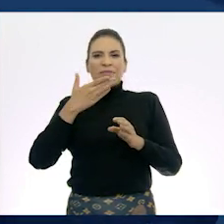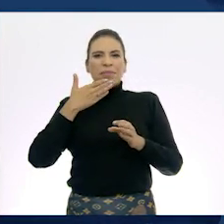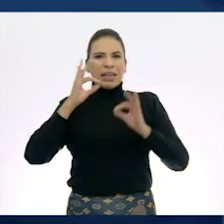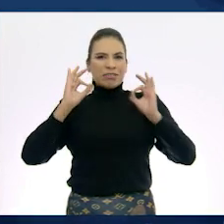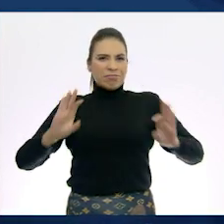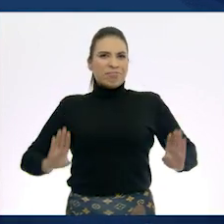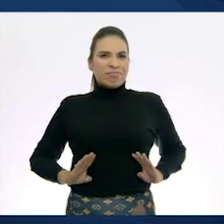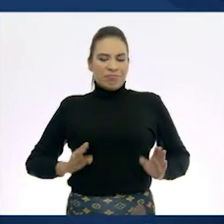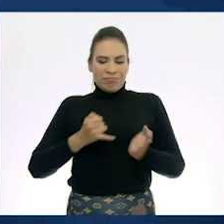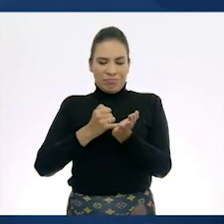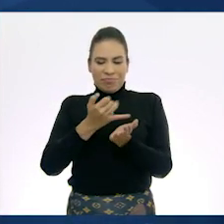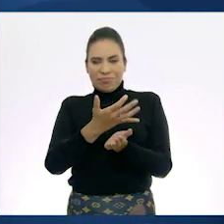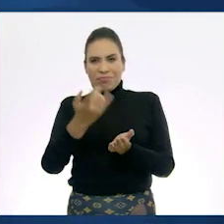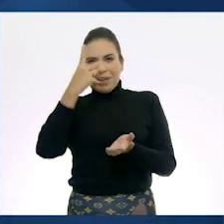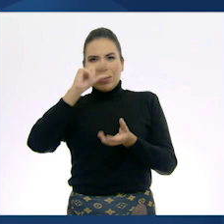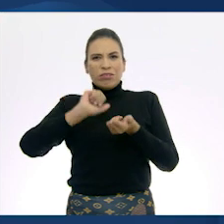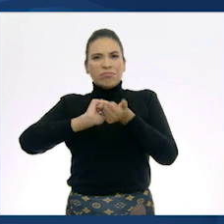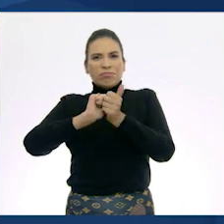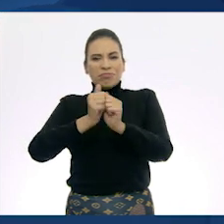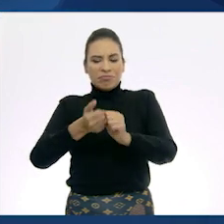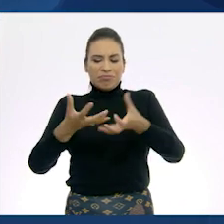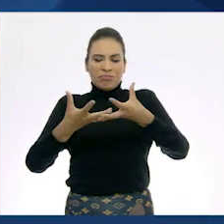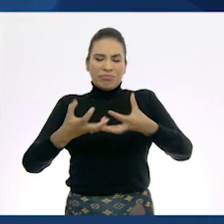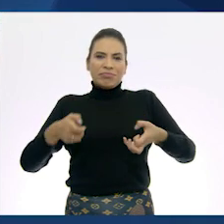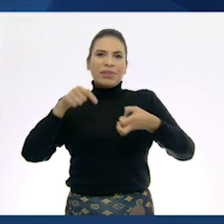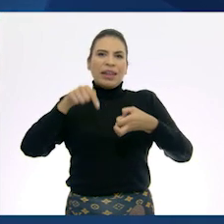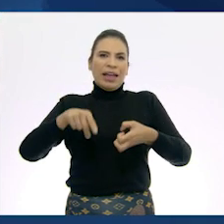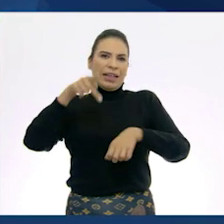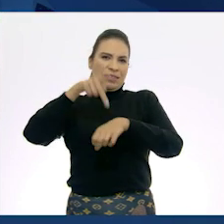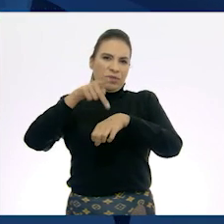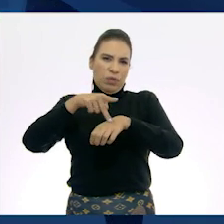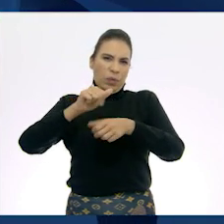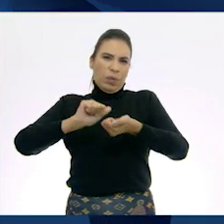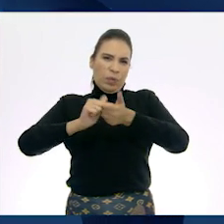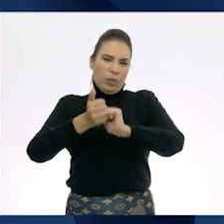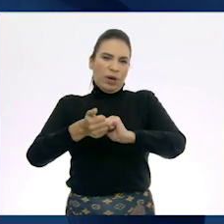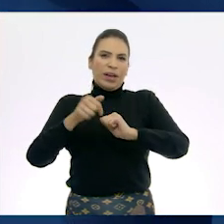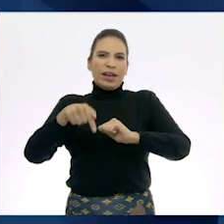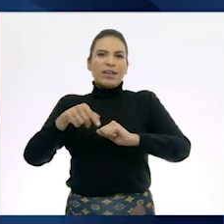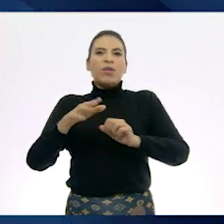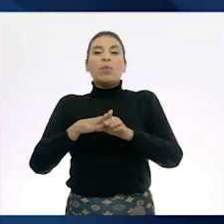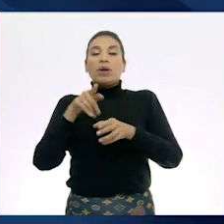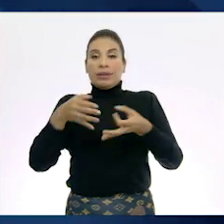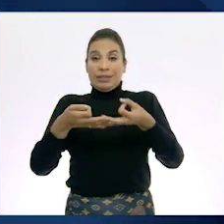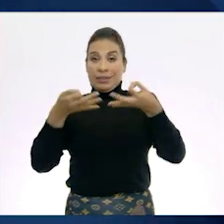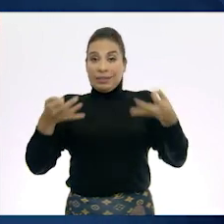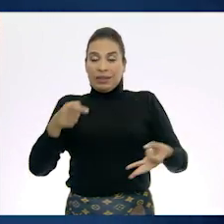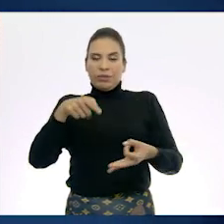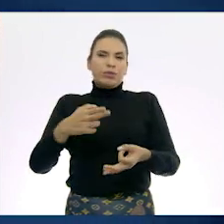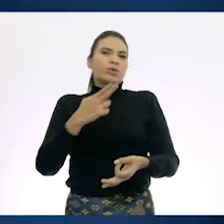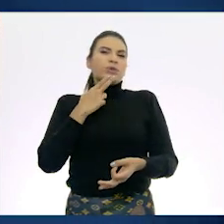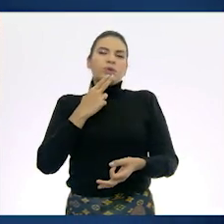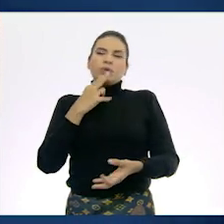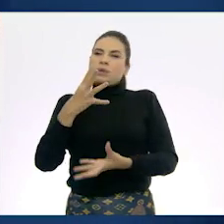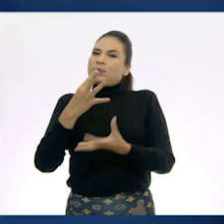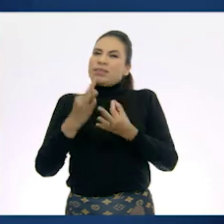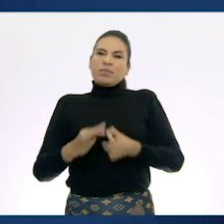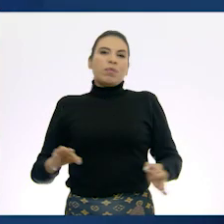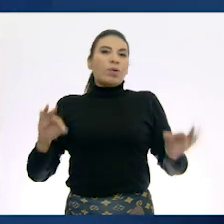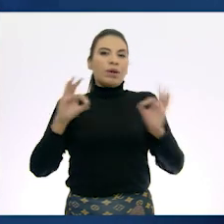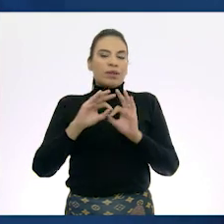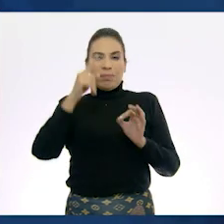precisamente a que no haya una degradación del suelo, porque es un recurso también muy, muy importante